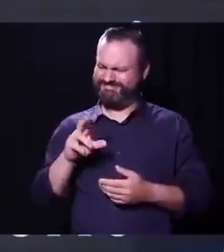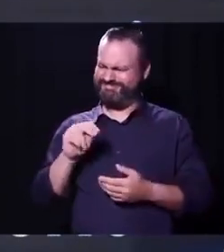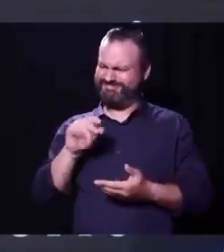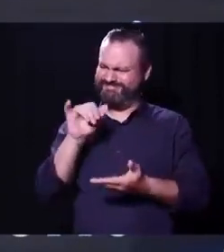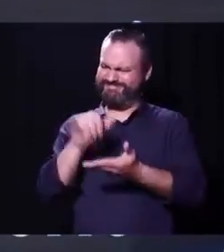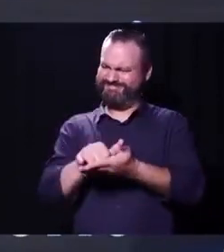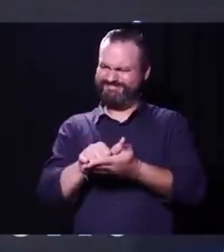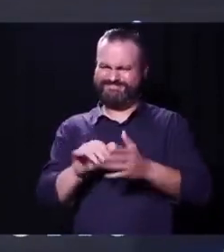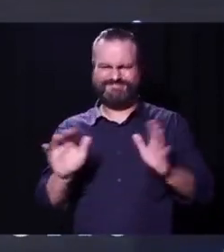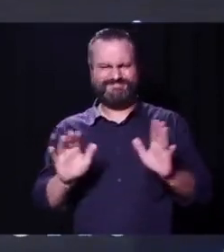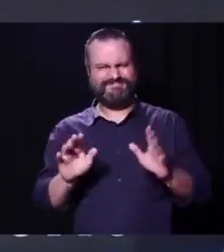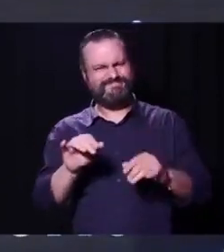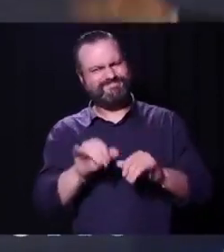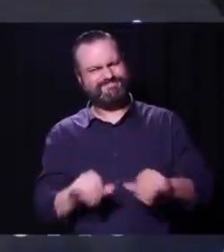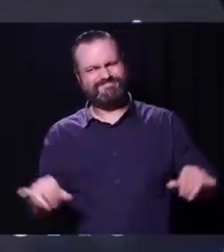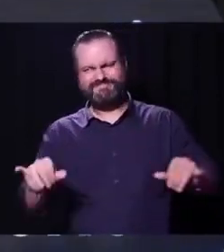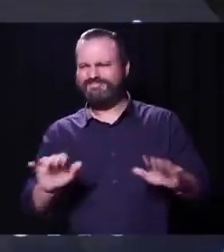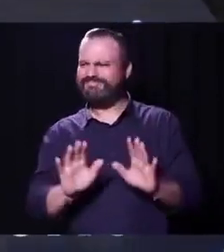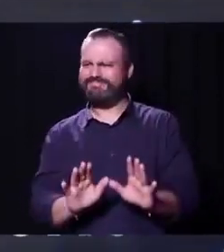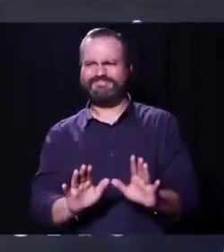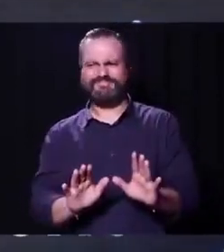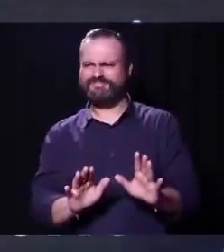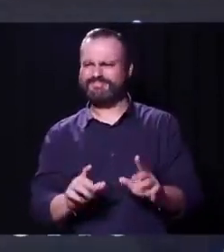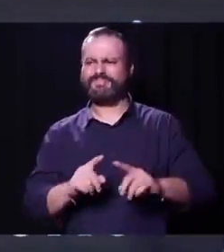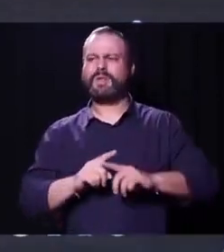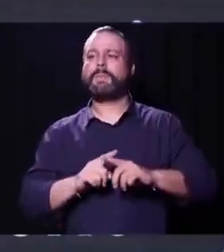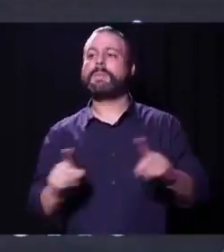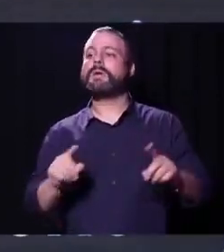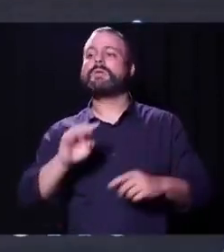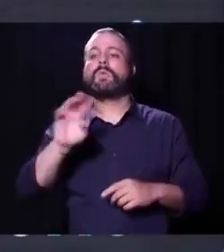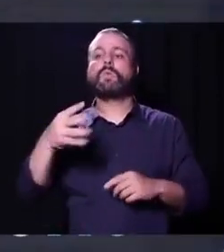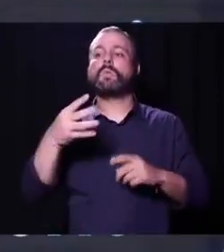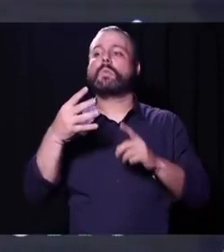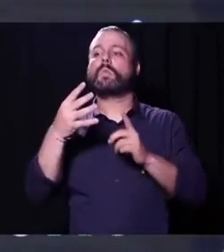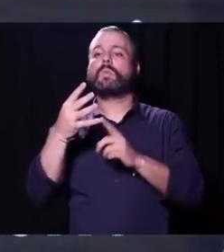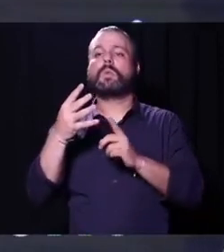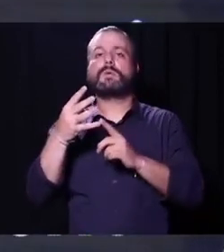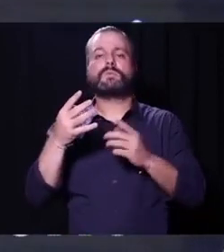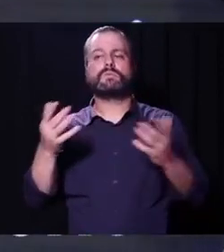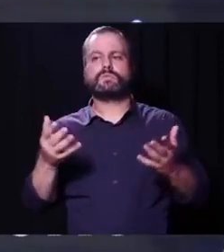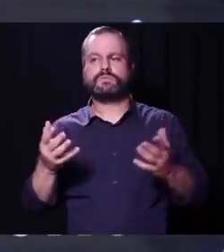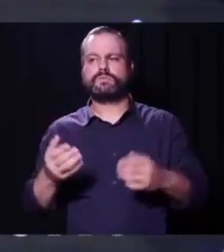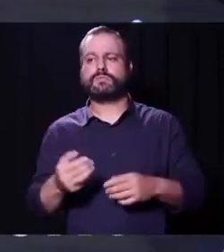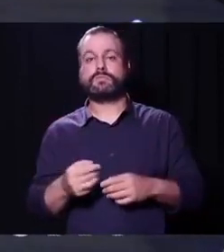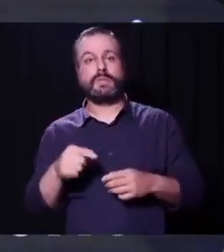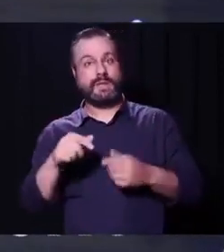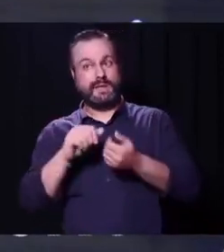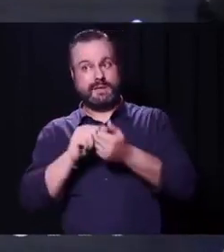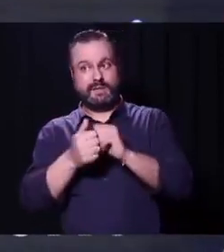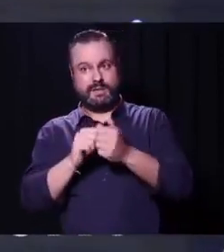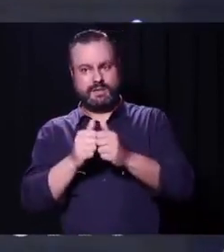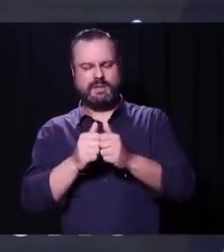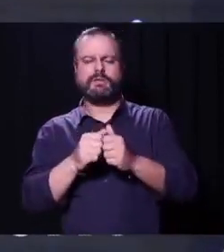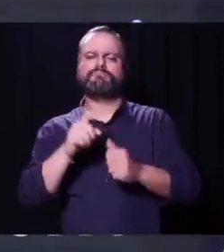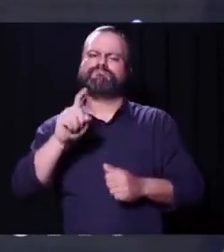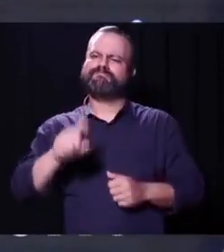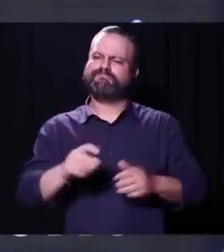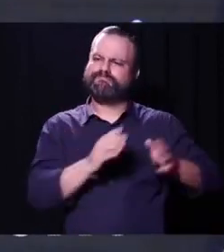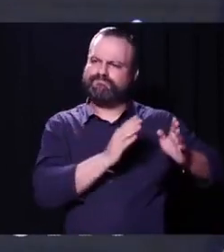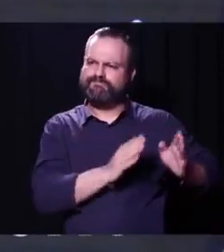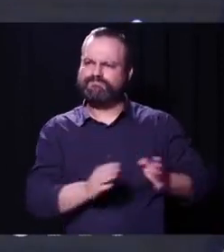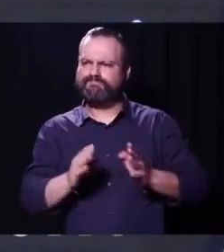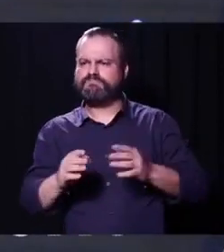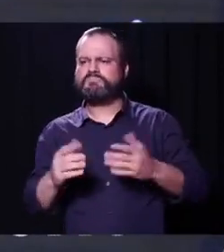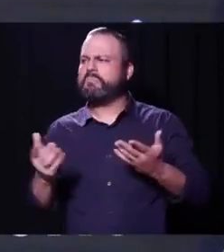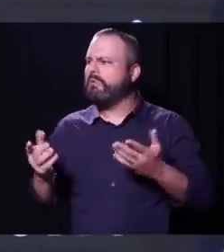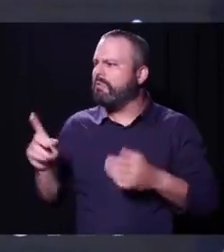lo mismo. Yo para eso me quedo en mi casa. Espérate. Cuarto, deporte organizado. ¿Qué estamos haciendo con el deporte organizado? Pero